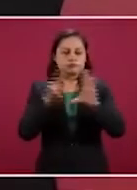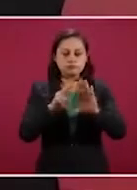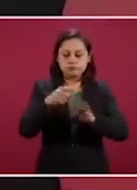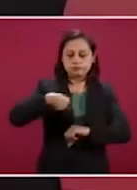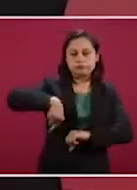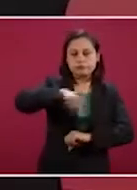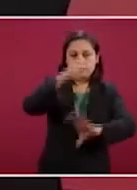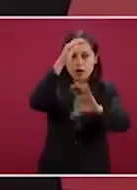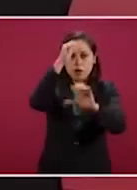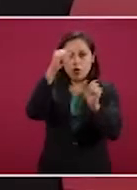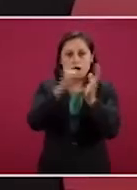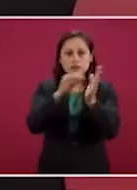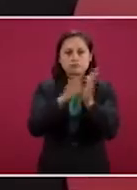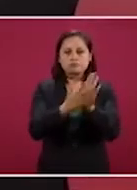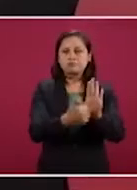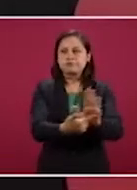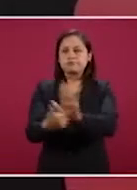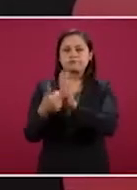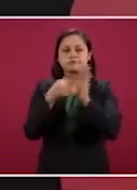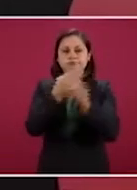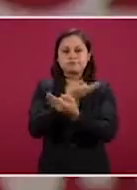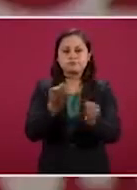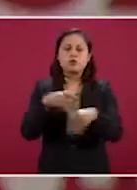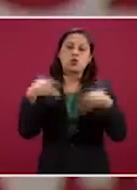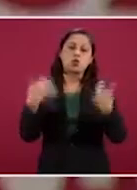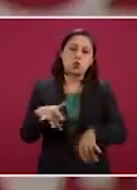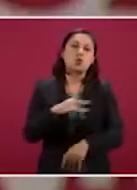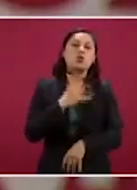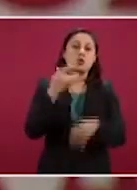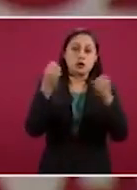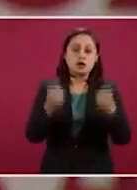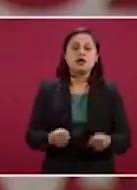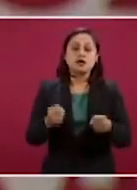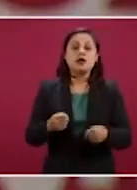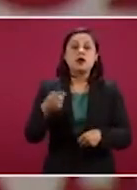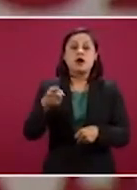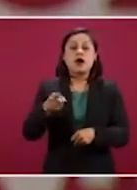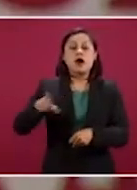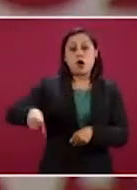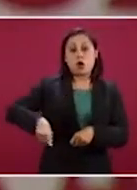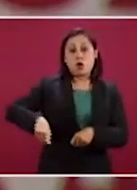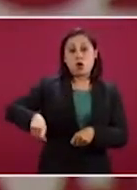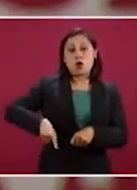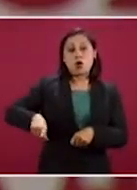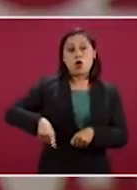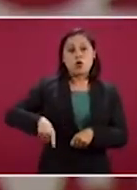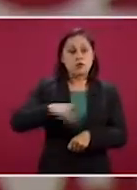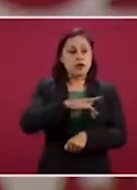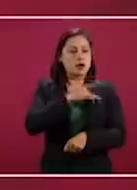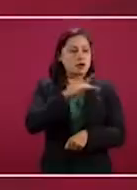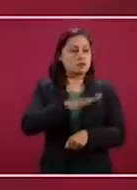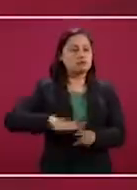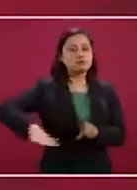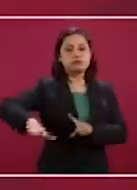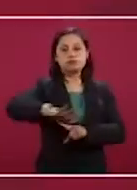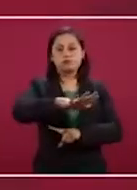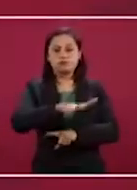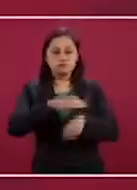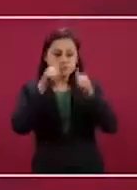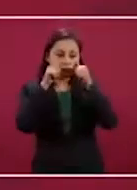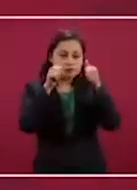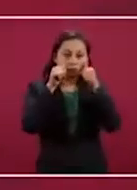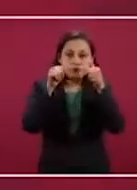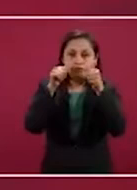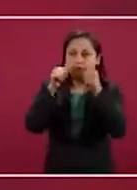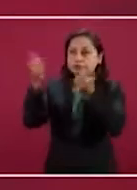que promueve y cuida la inversión privada es un Estado que se preocupa por el bienestar de su población. Entre más inversión